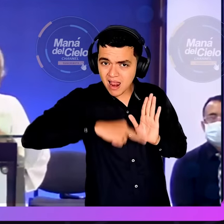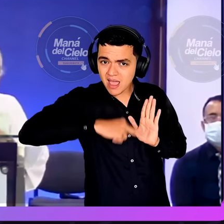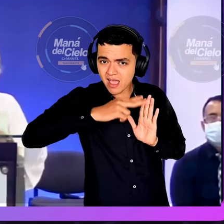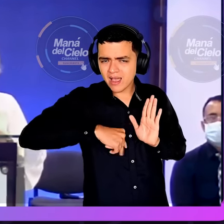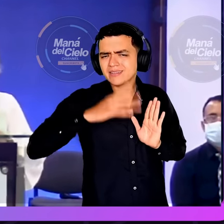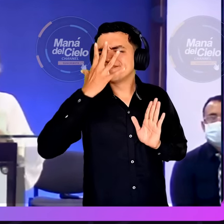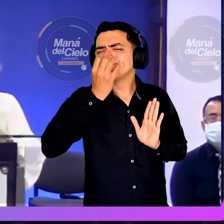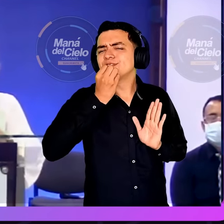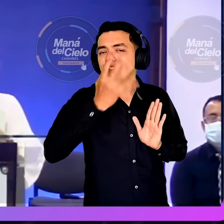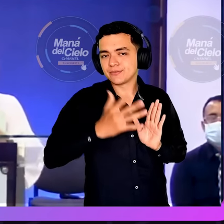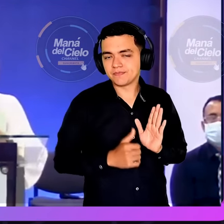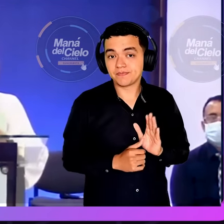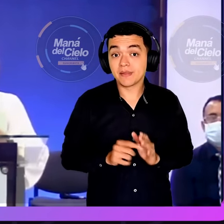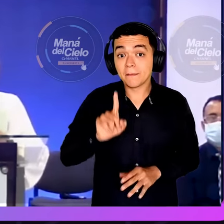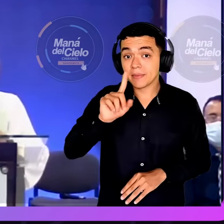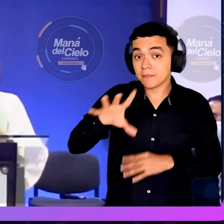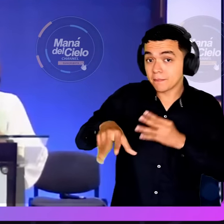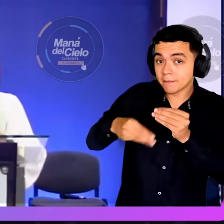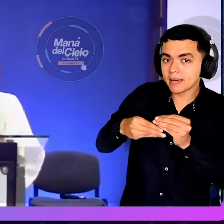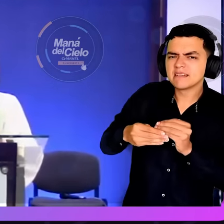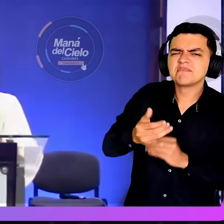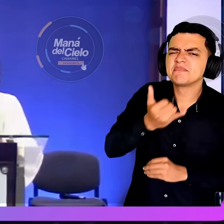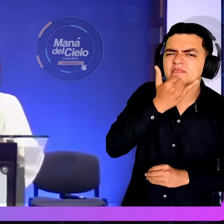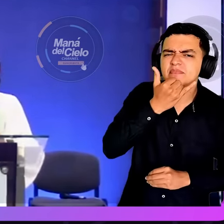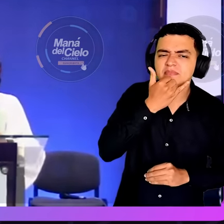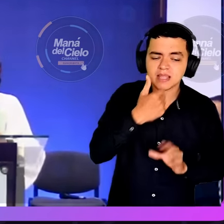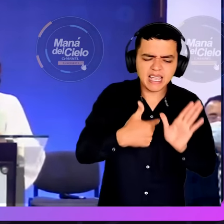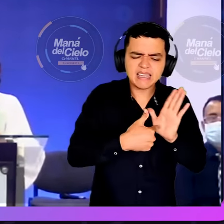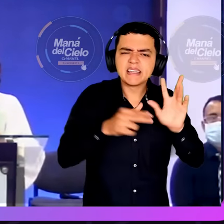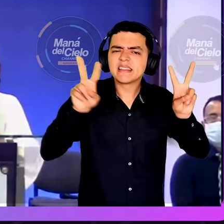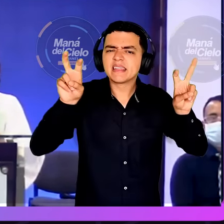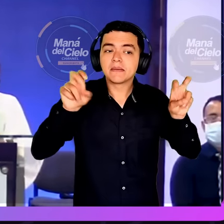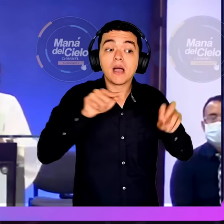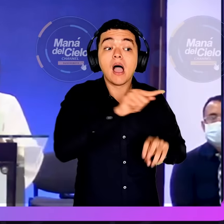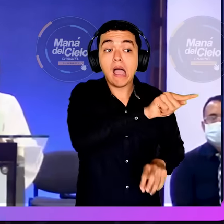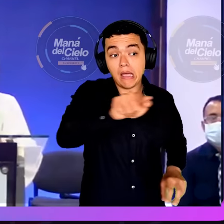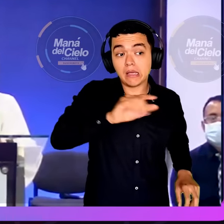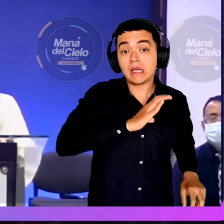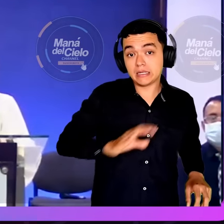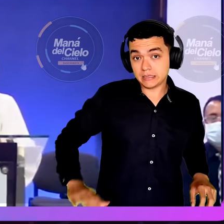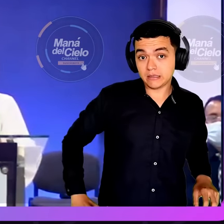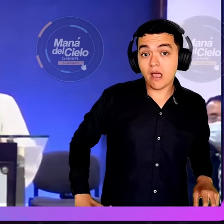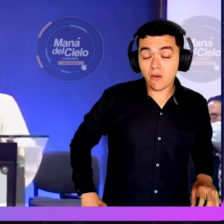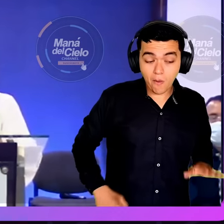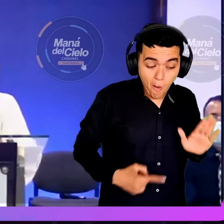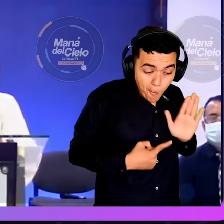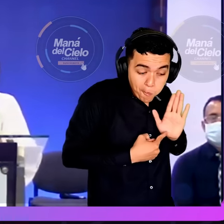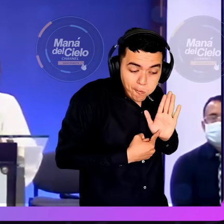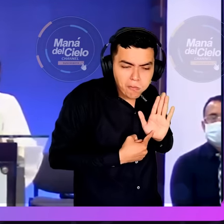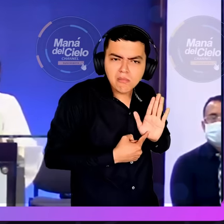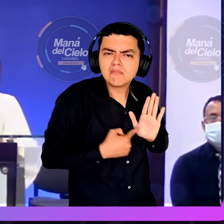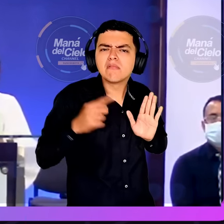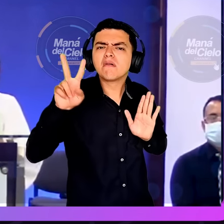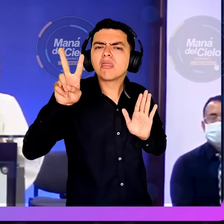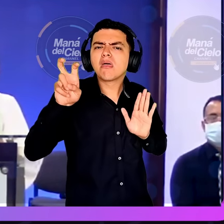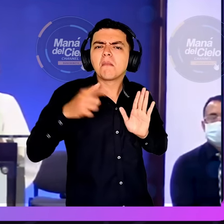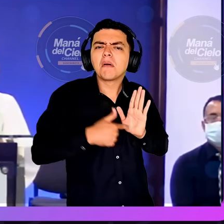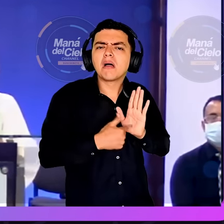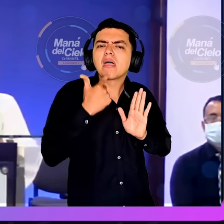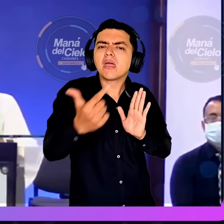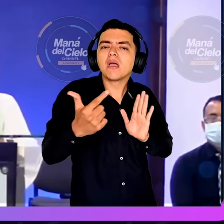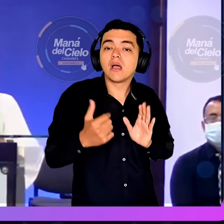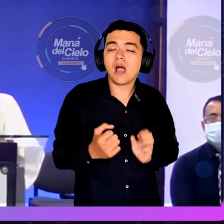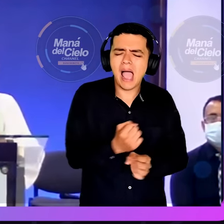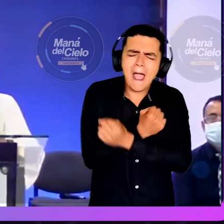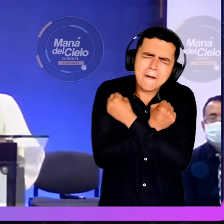un capítulo que nos está hablando de algunas cosas que es bueno que las tengamos en cuenta, porque puede ser que está pasando con algunos cristianos,